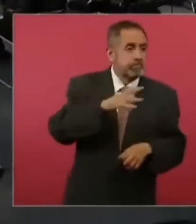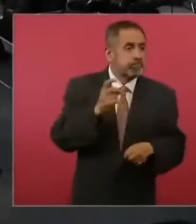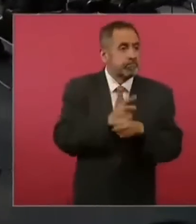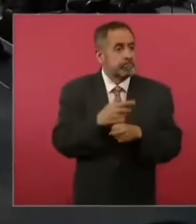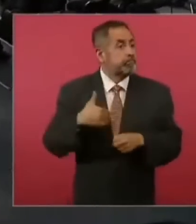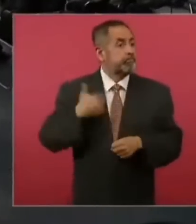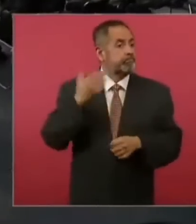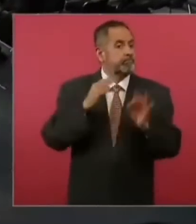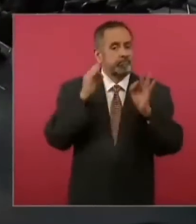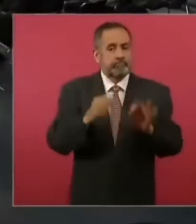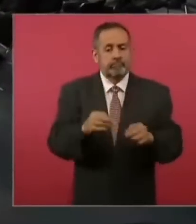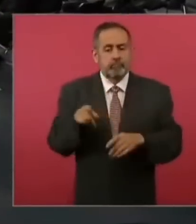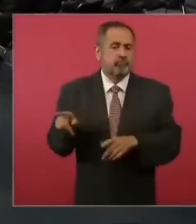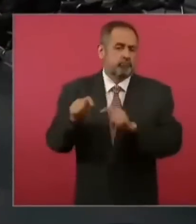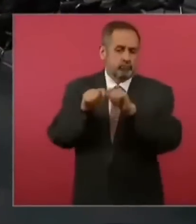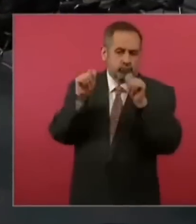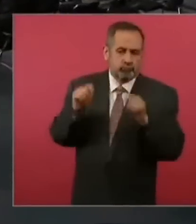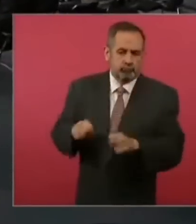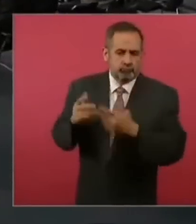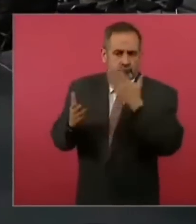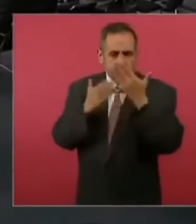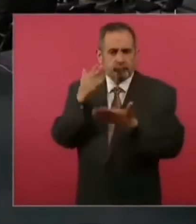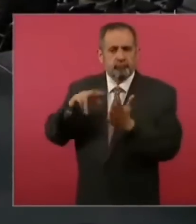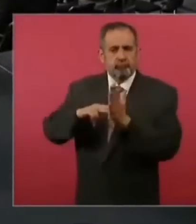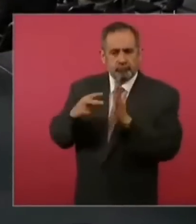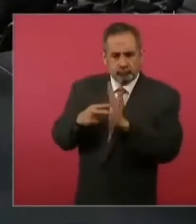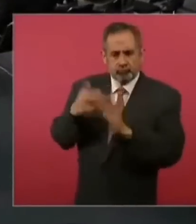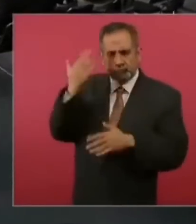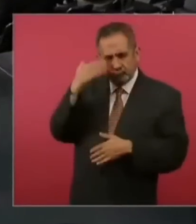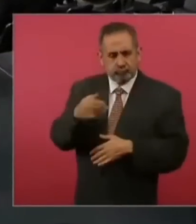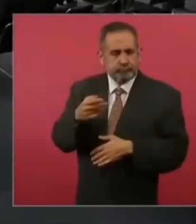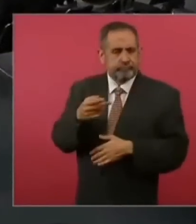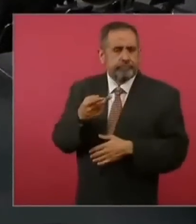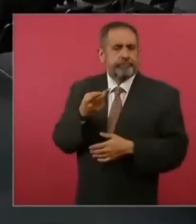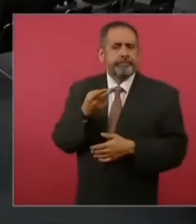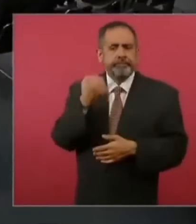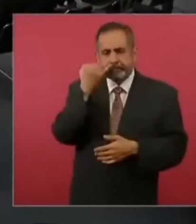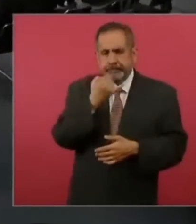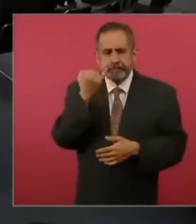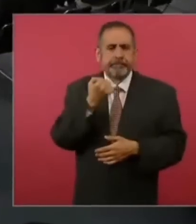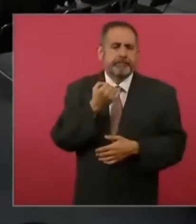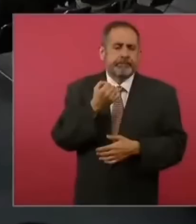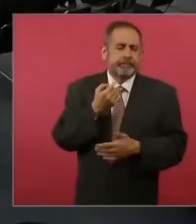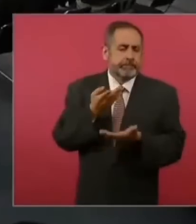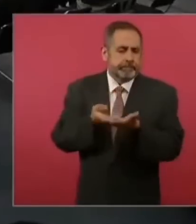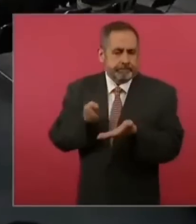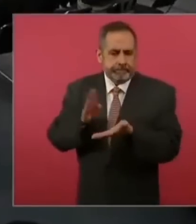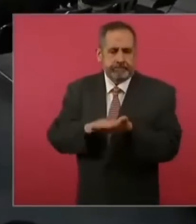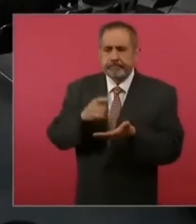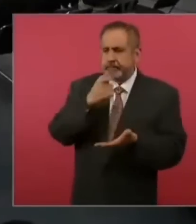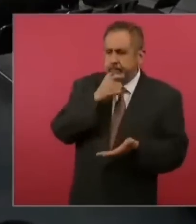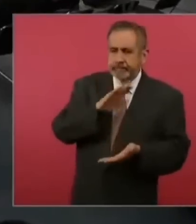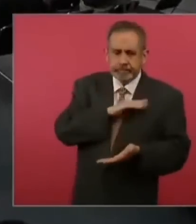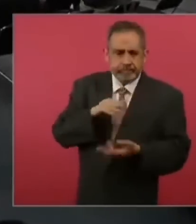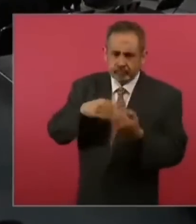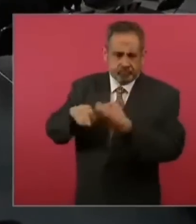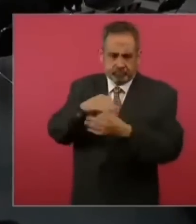oportunidad, titulado la carrera de arquitectura bilingüe, todos también